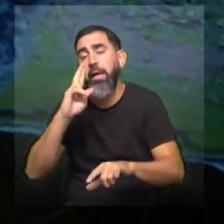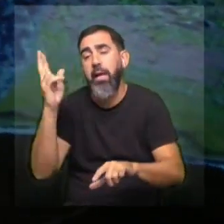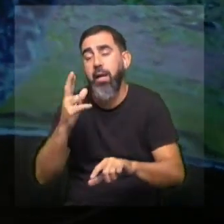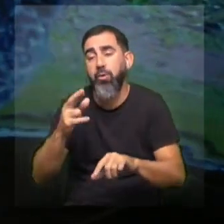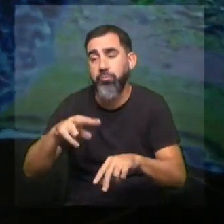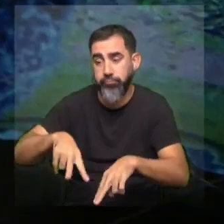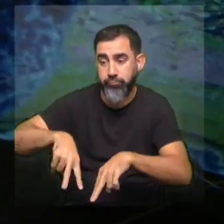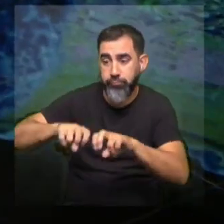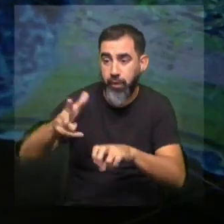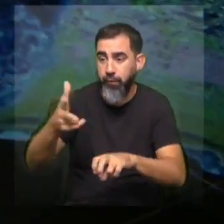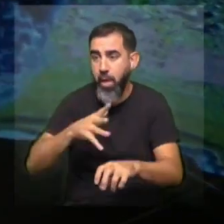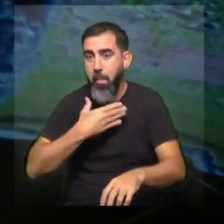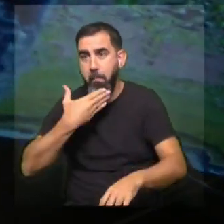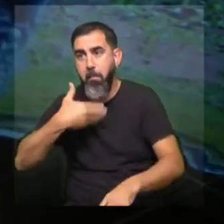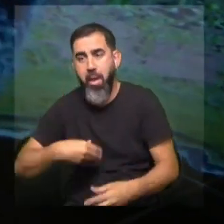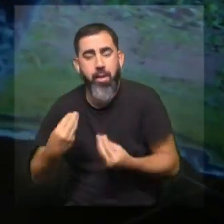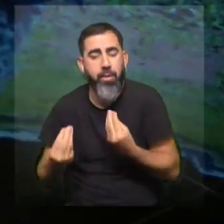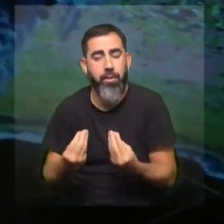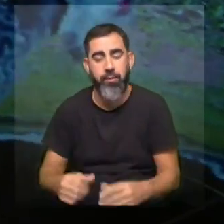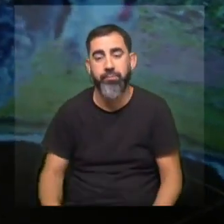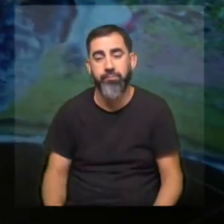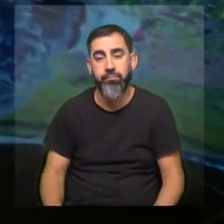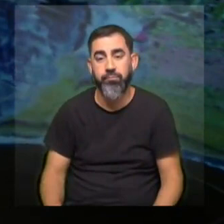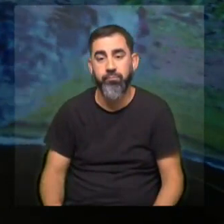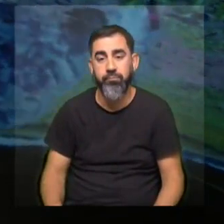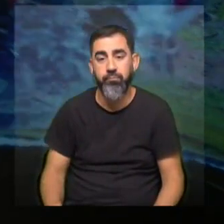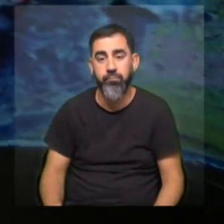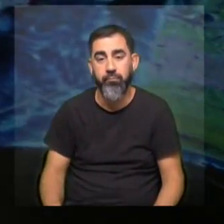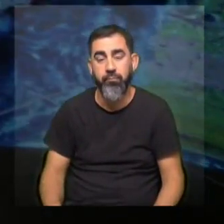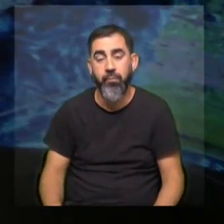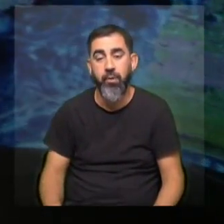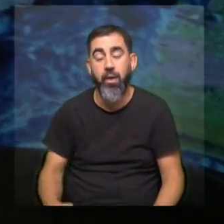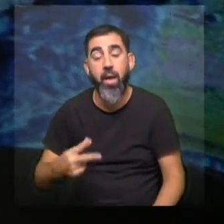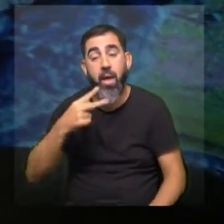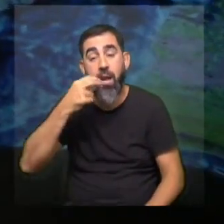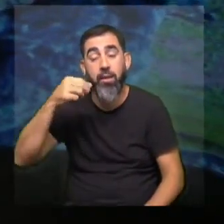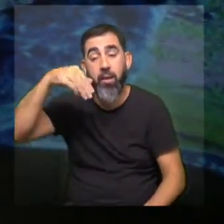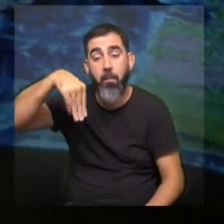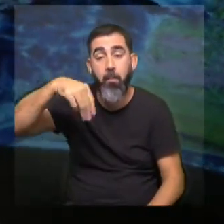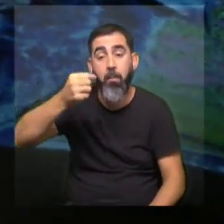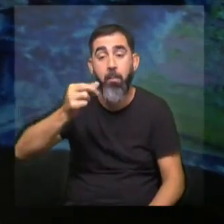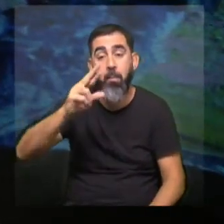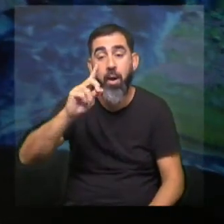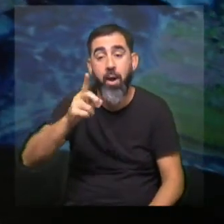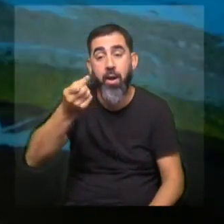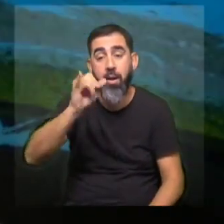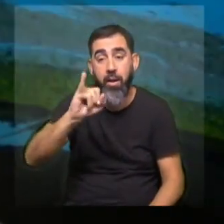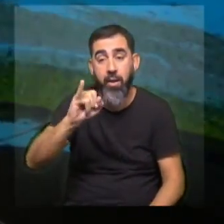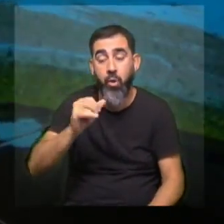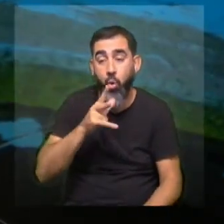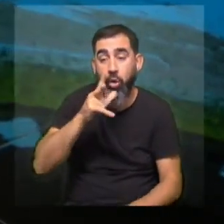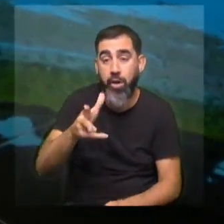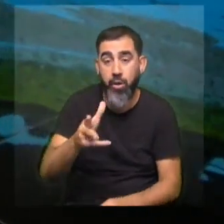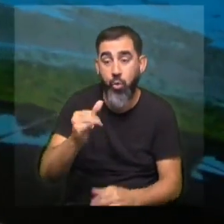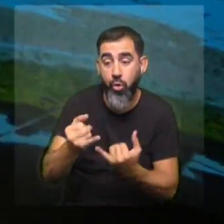revisaron y se encontraron, dije, ¡pa! Y bueno, la gata, la Margay, con el cachorrito, de día, enfrente a